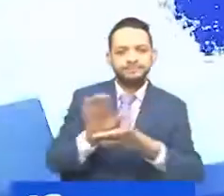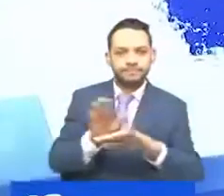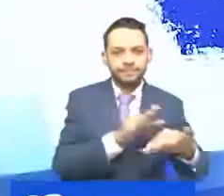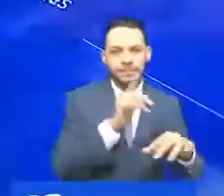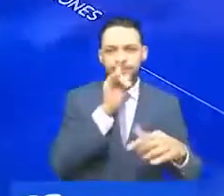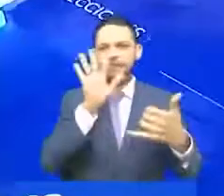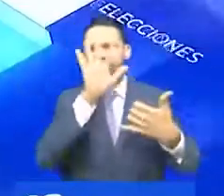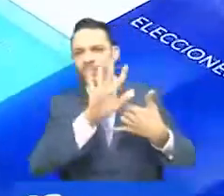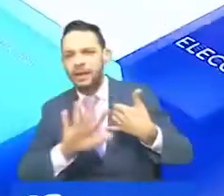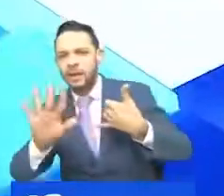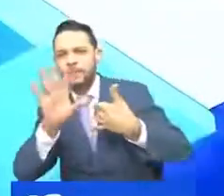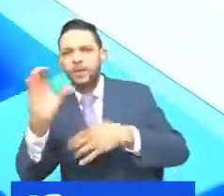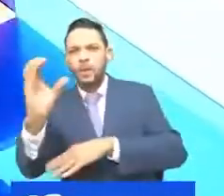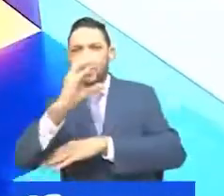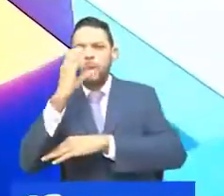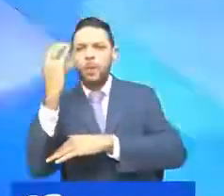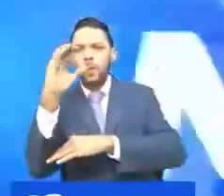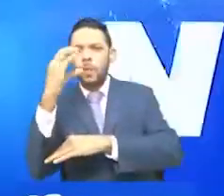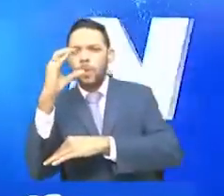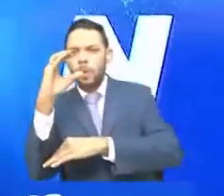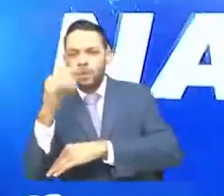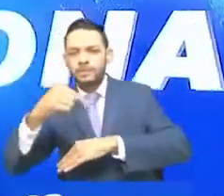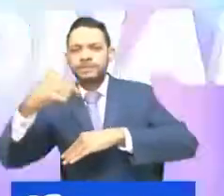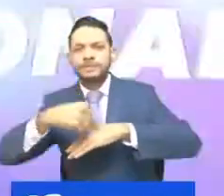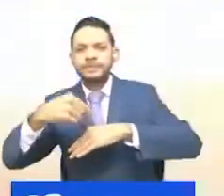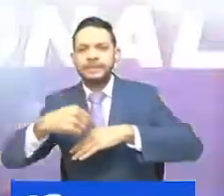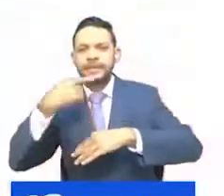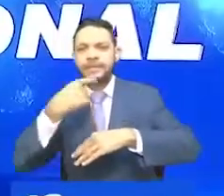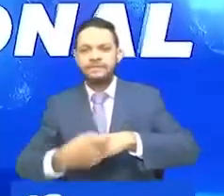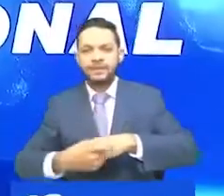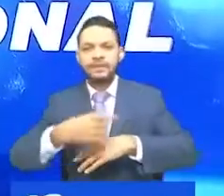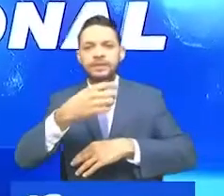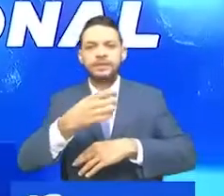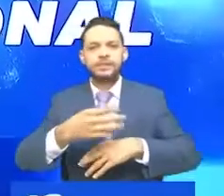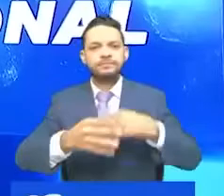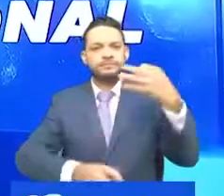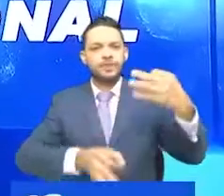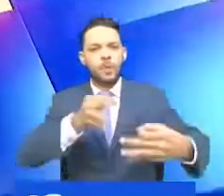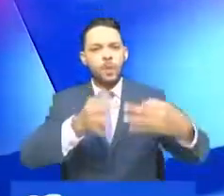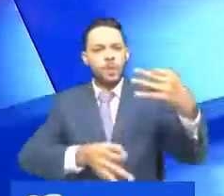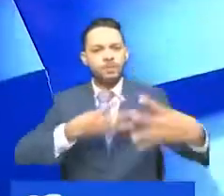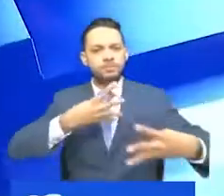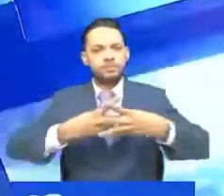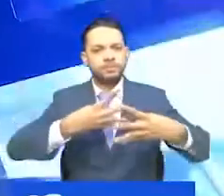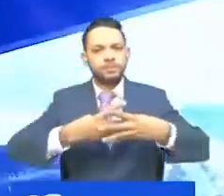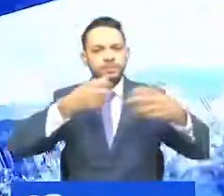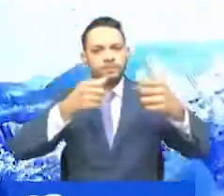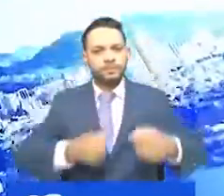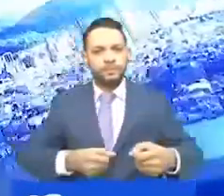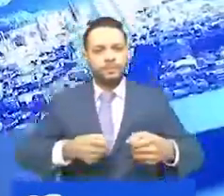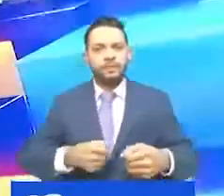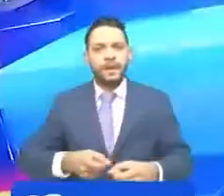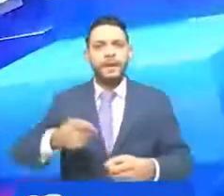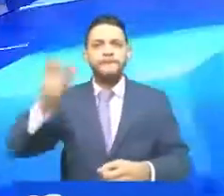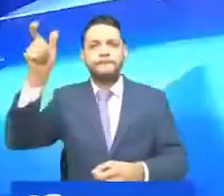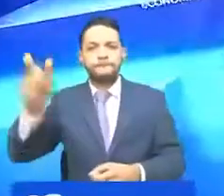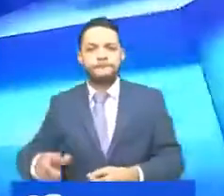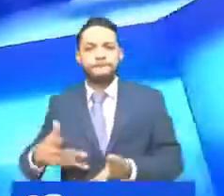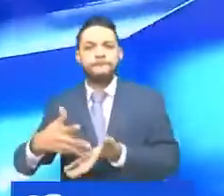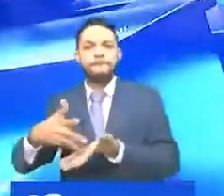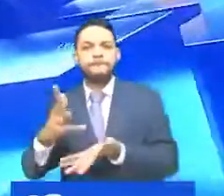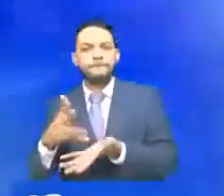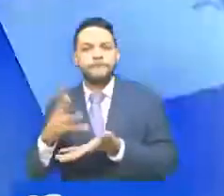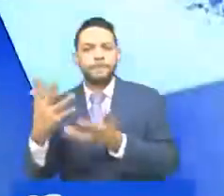nacional. En Colombia no para de hablarse sobre la escandalosa burla al sistema penitenciario que venía realizando el multimillonario empresario Carlos